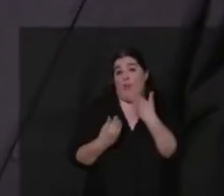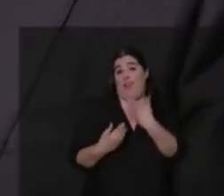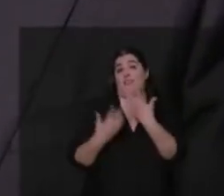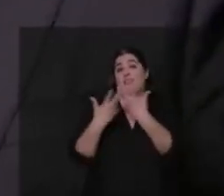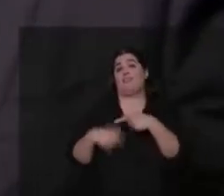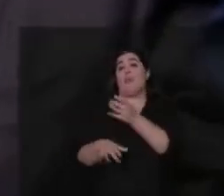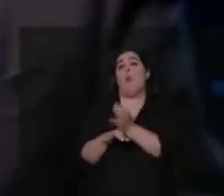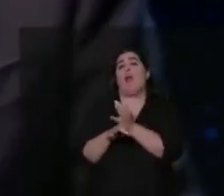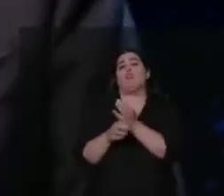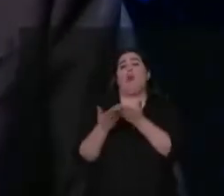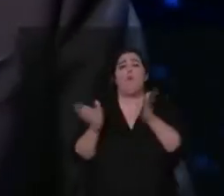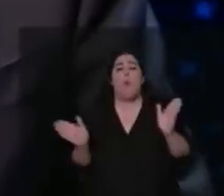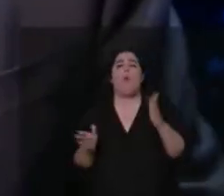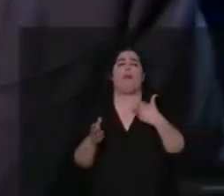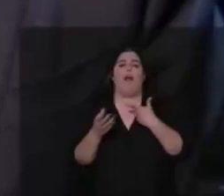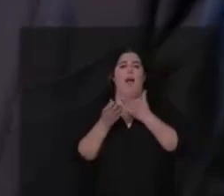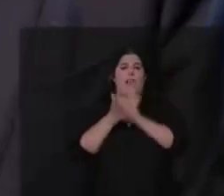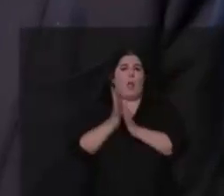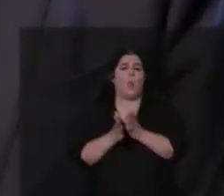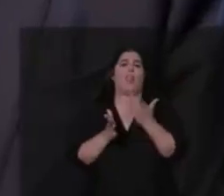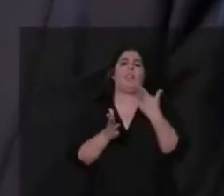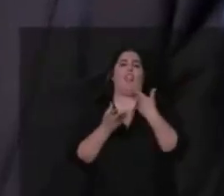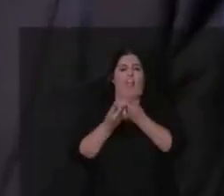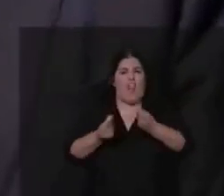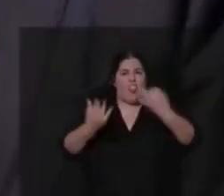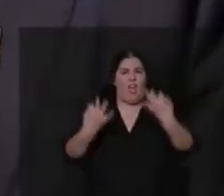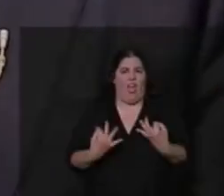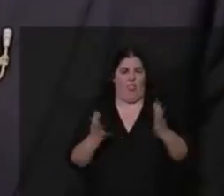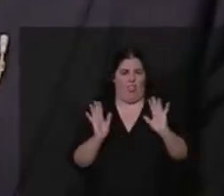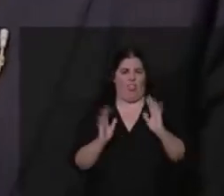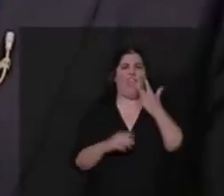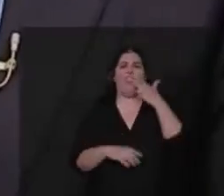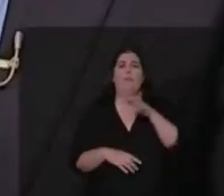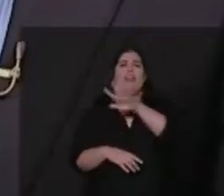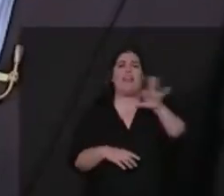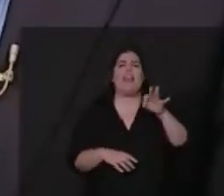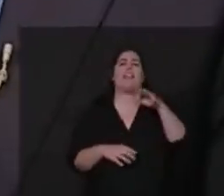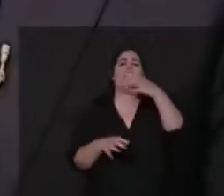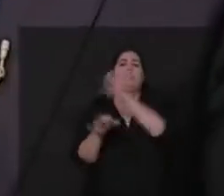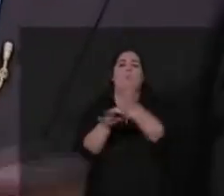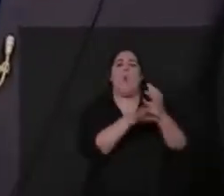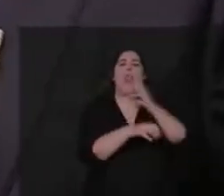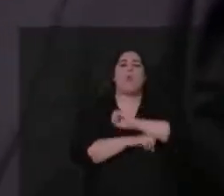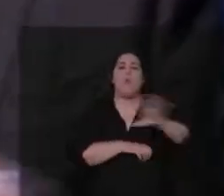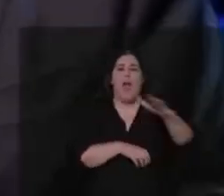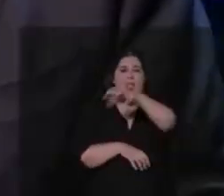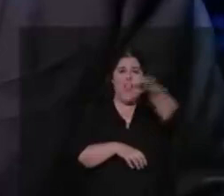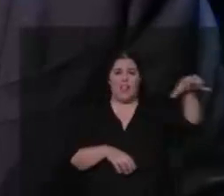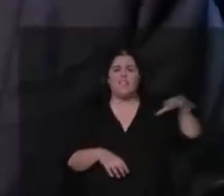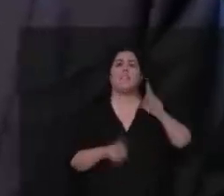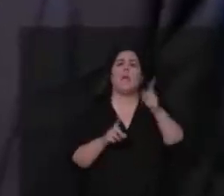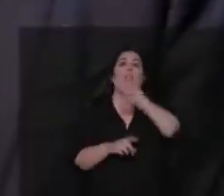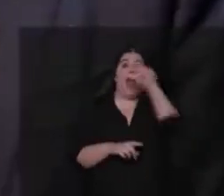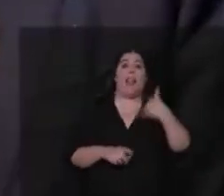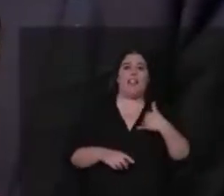pública, gratuita, de calidad, inclusiva, 23.500 escuelas rurales y universidades repartidas a